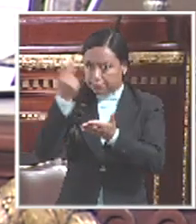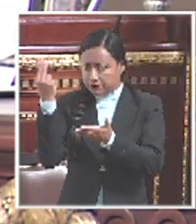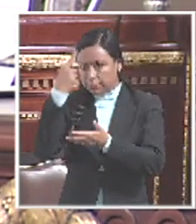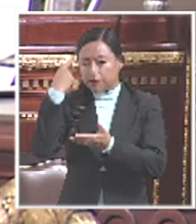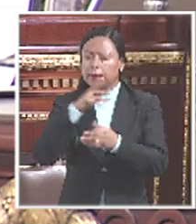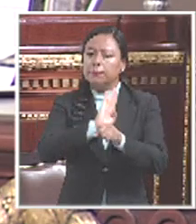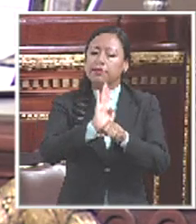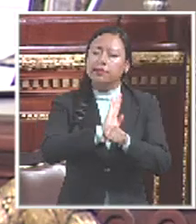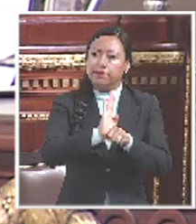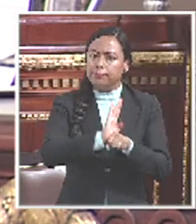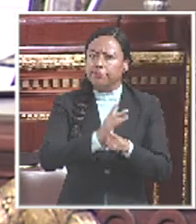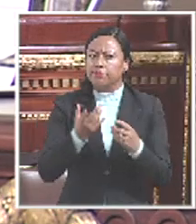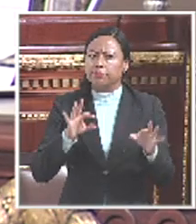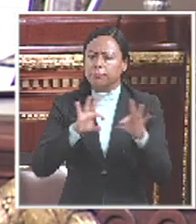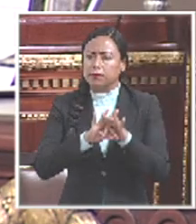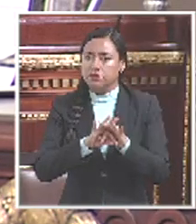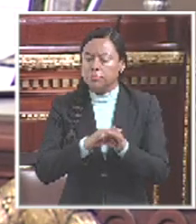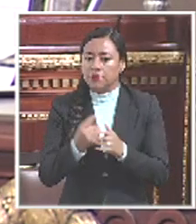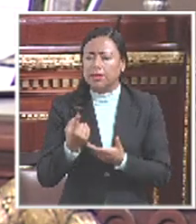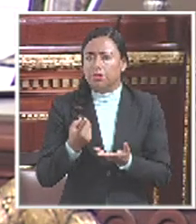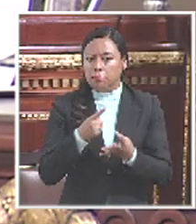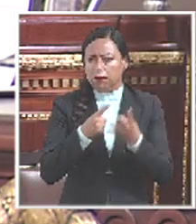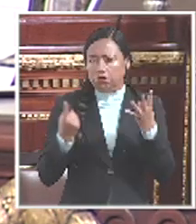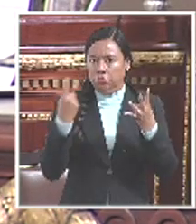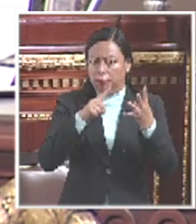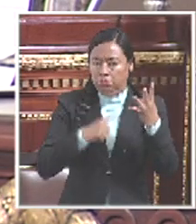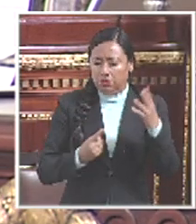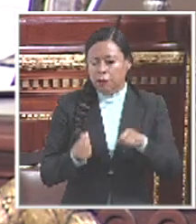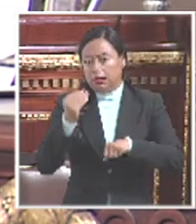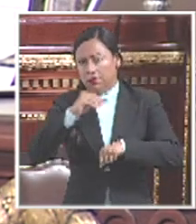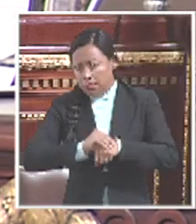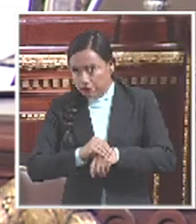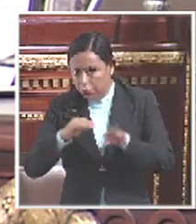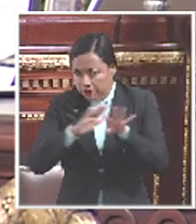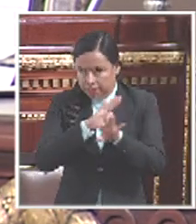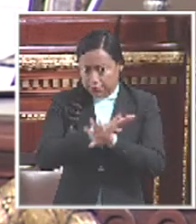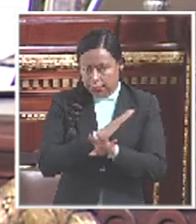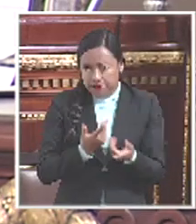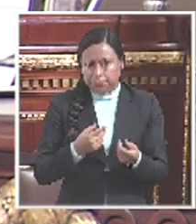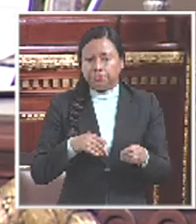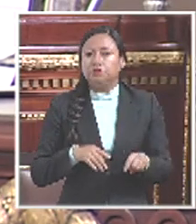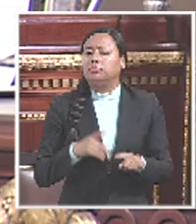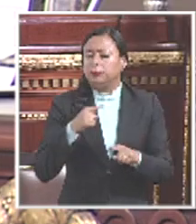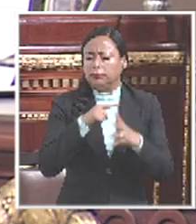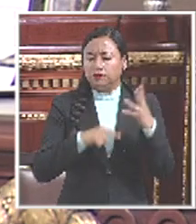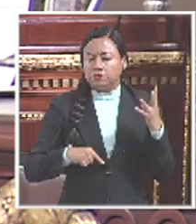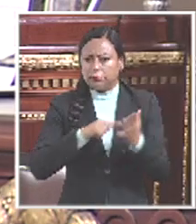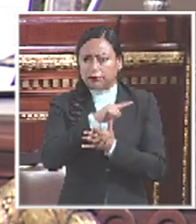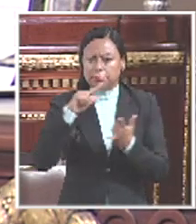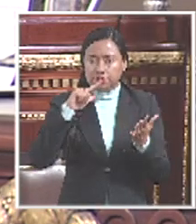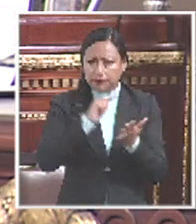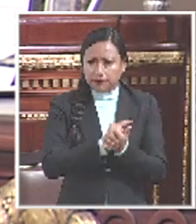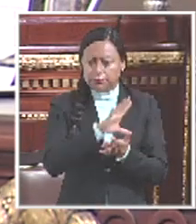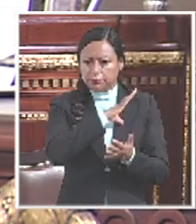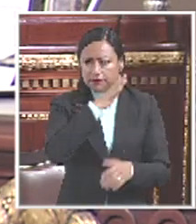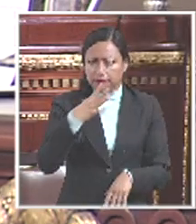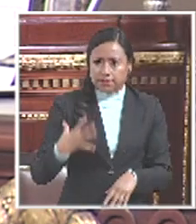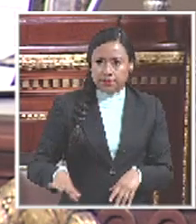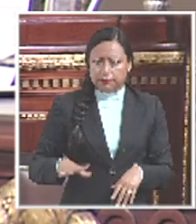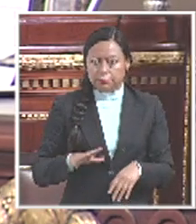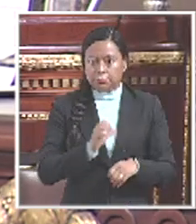bienestar en los términos del decreto por el que se reforman, adicionan y derogan diversas disposiciones de la Ley General de Salud y de la